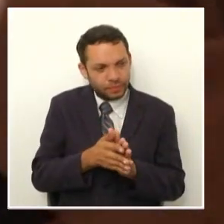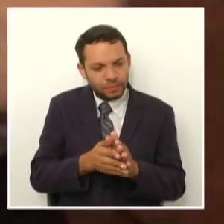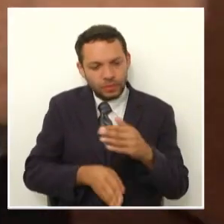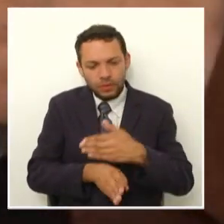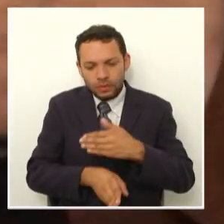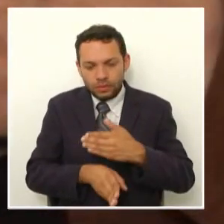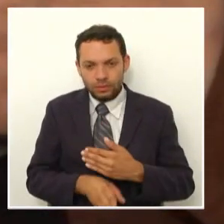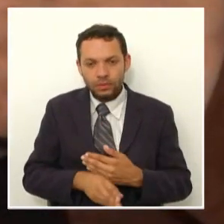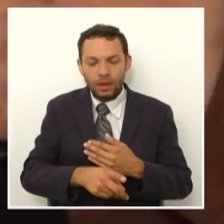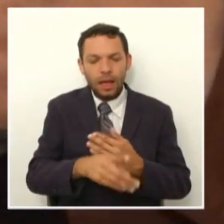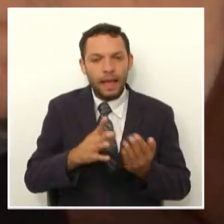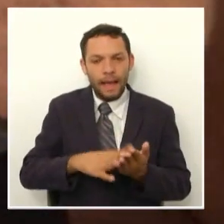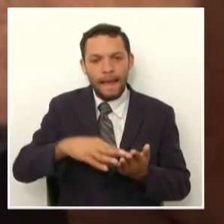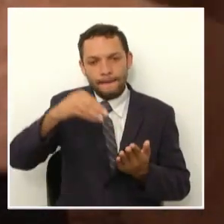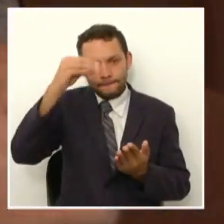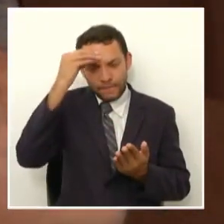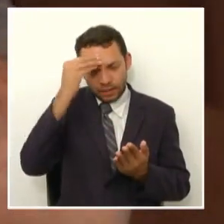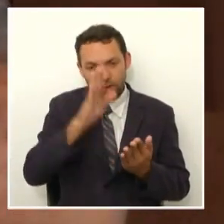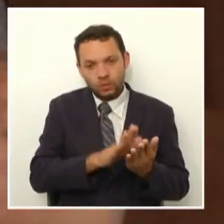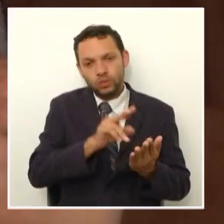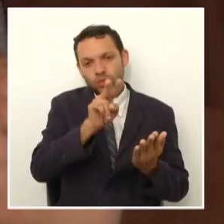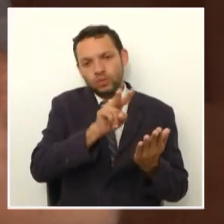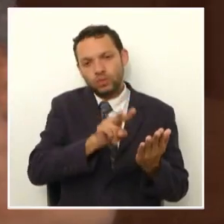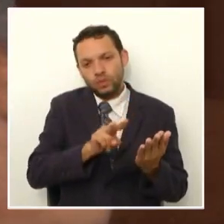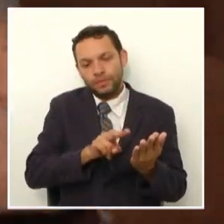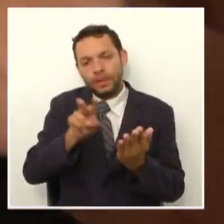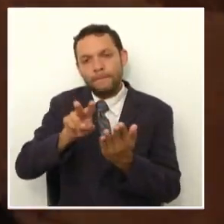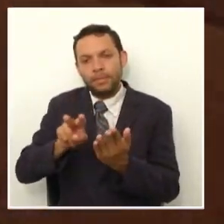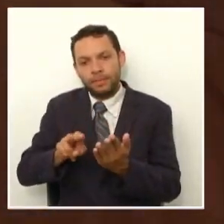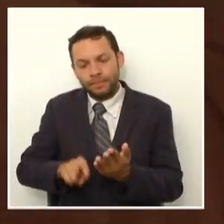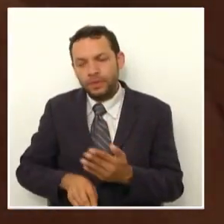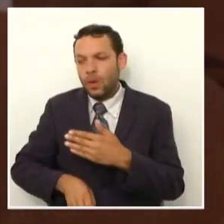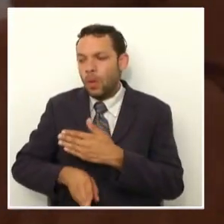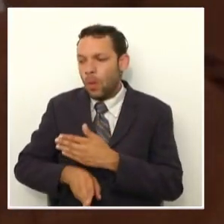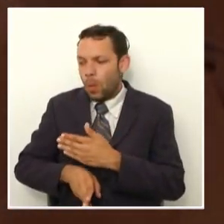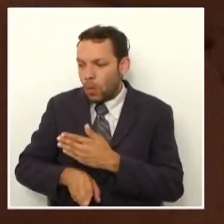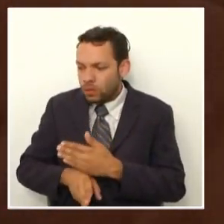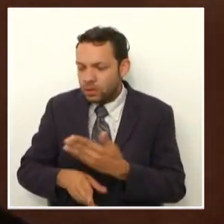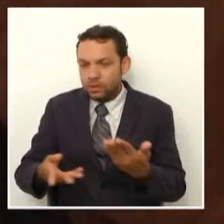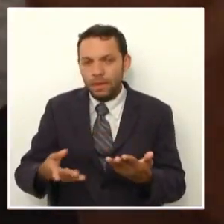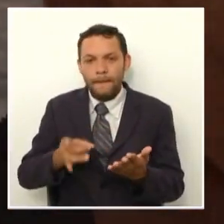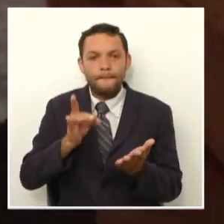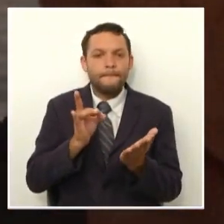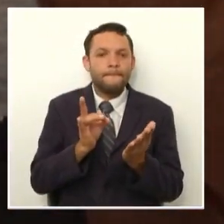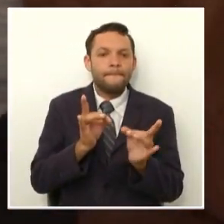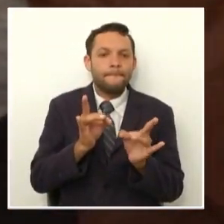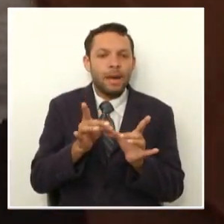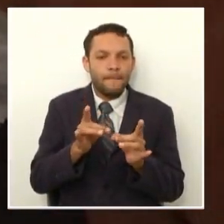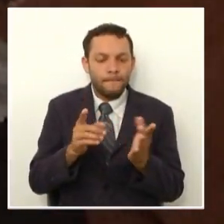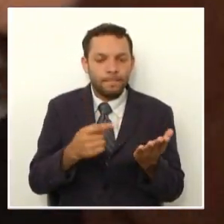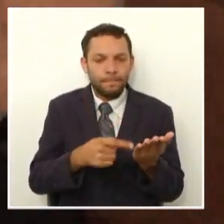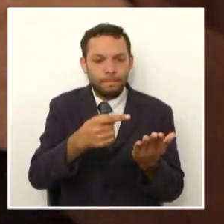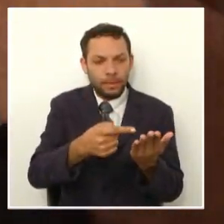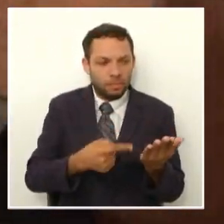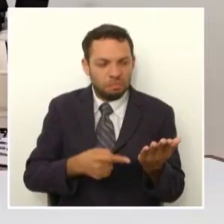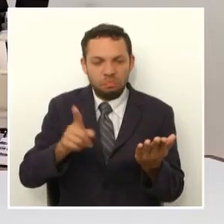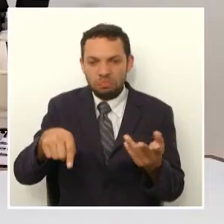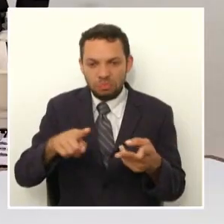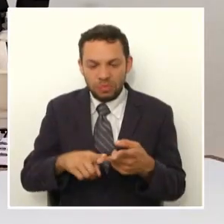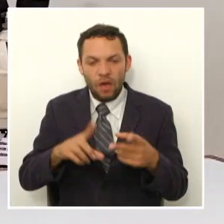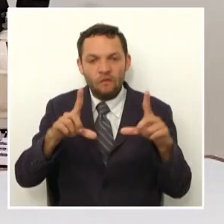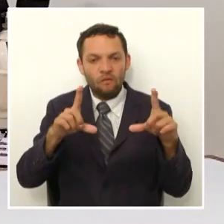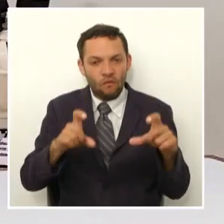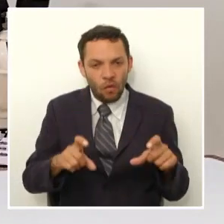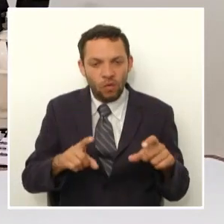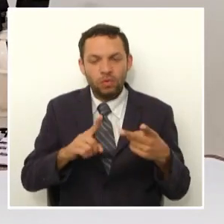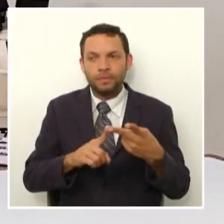llamó El Micrótomo, ¿no es cierto? De manera que estos son documentos históricos, aquí hay fotografías, caricaturas,